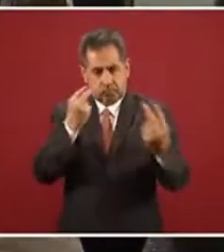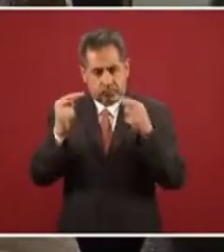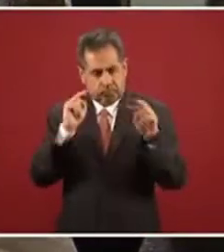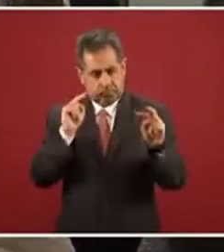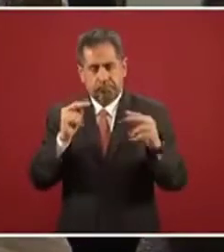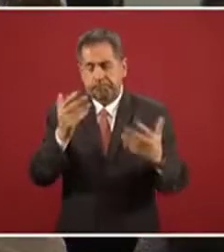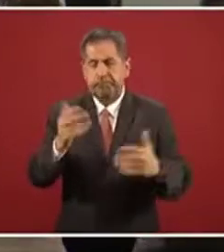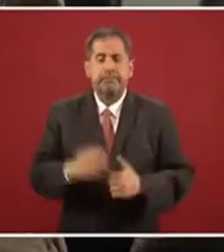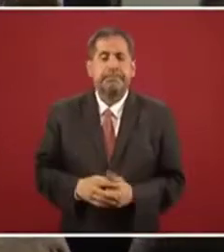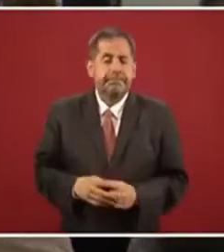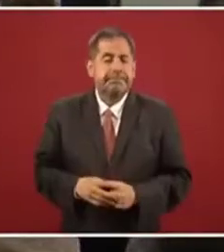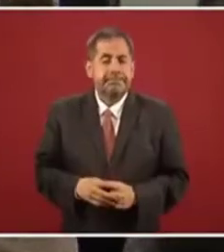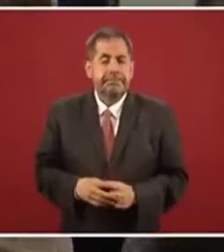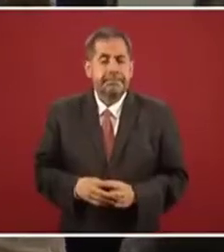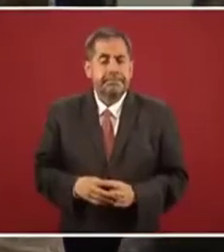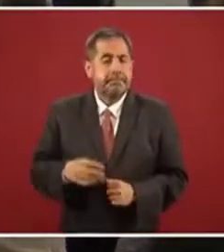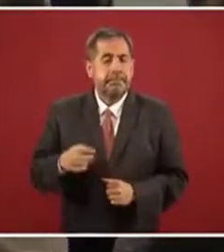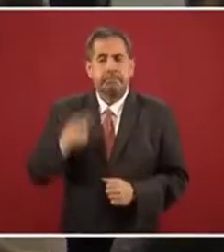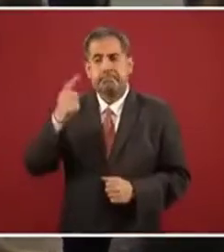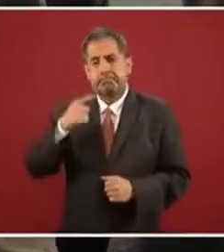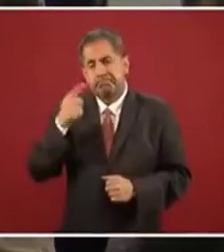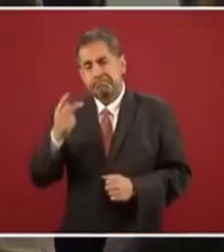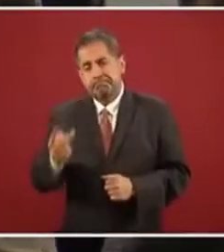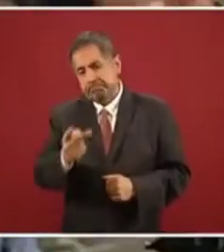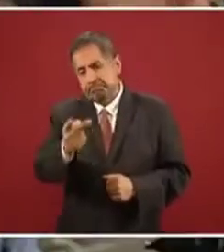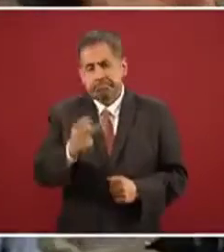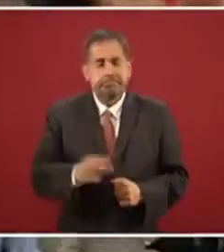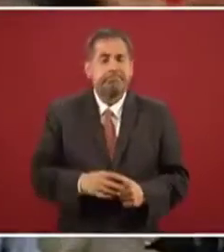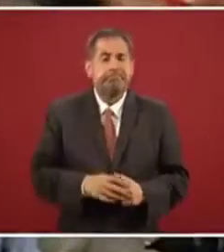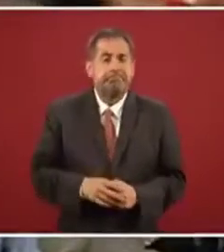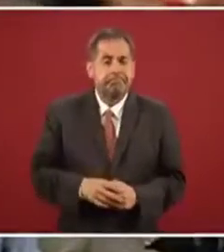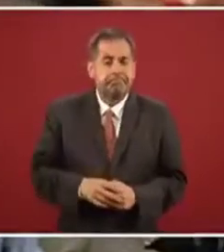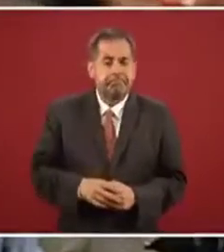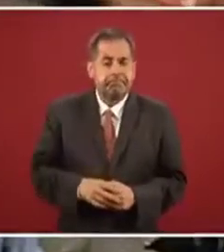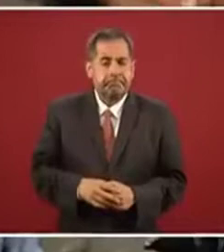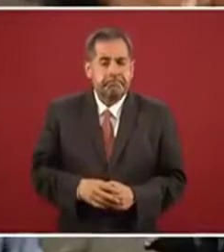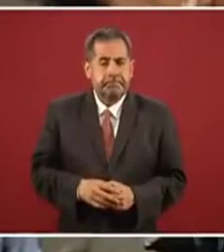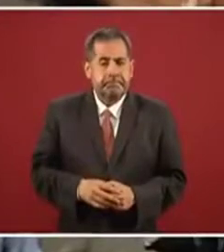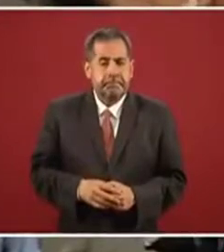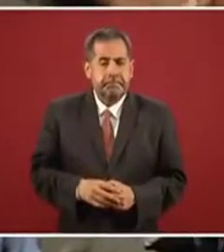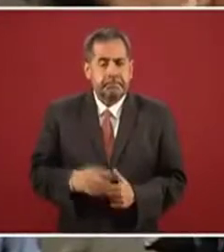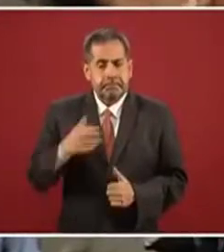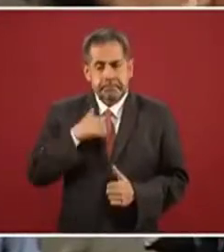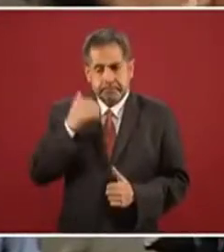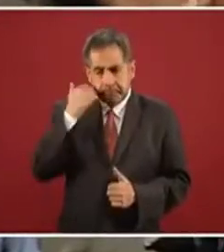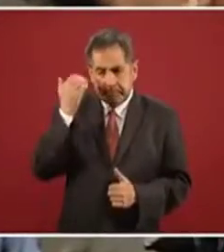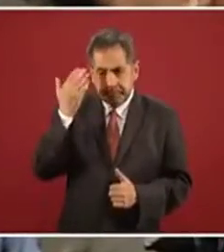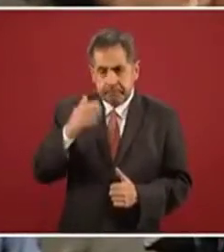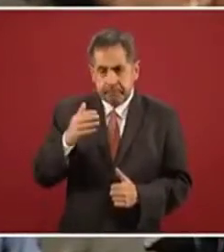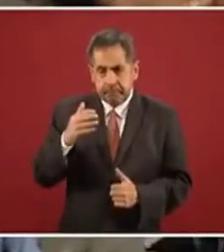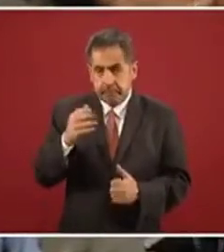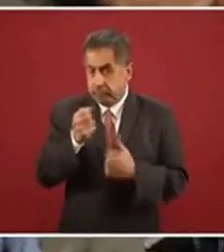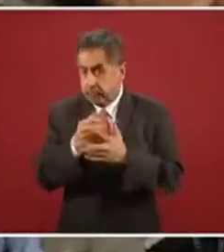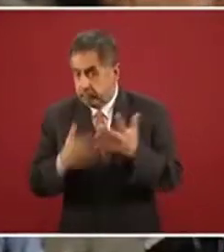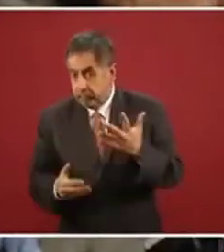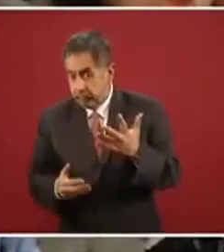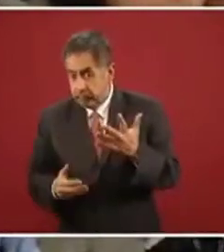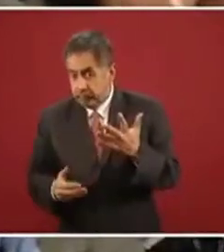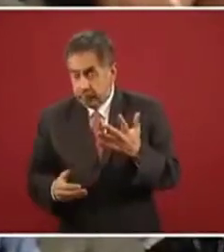escuchan. Mi primera pregunta, secretario, quisiera sobre